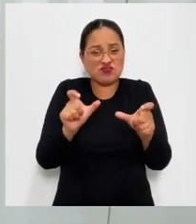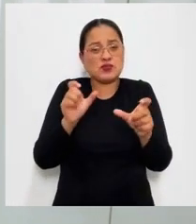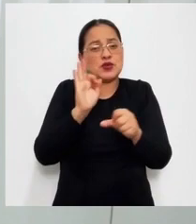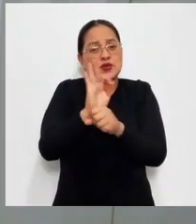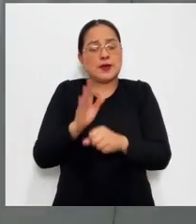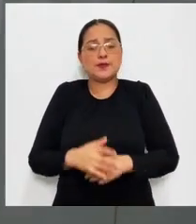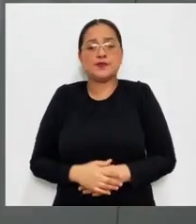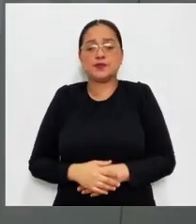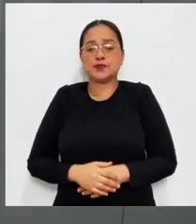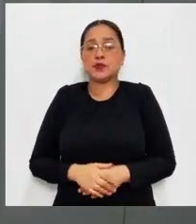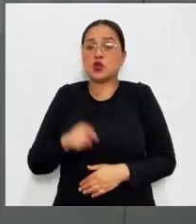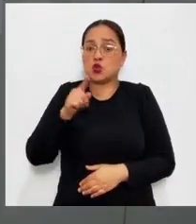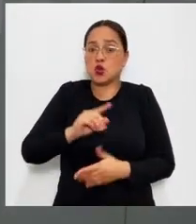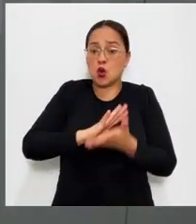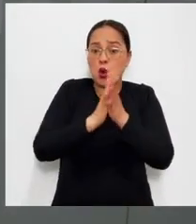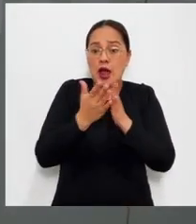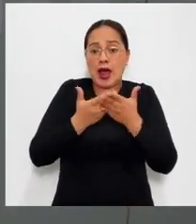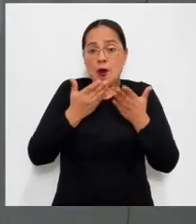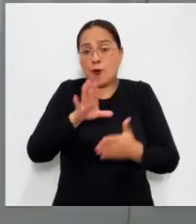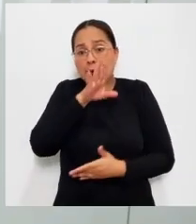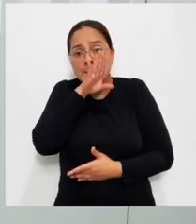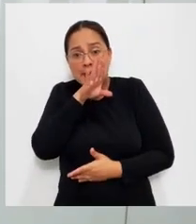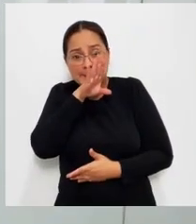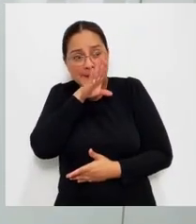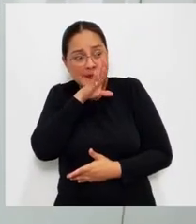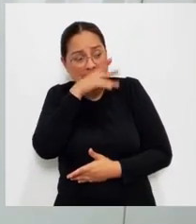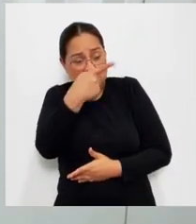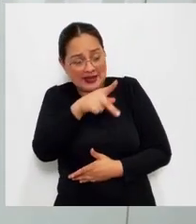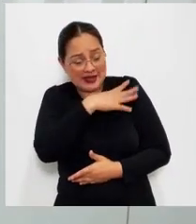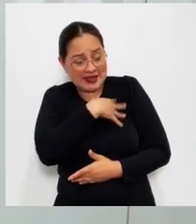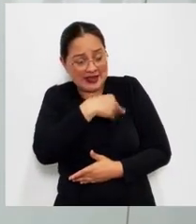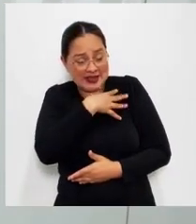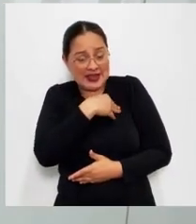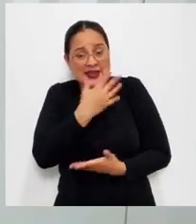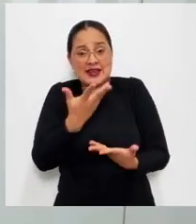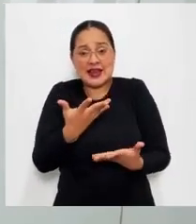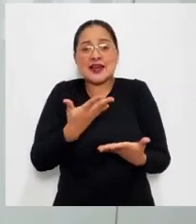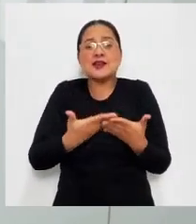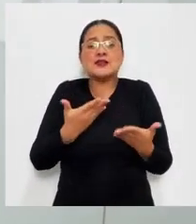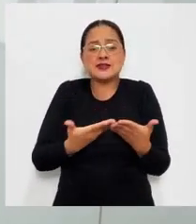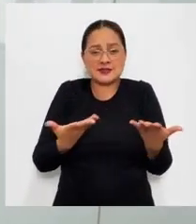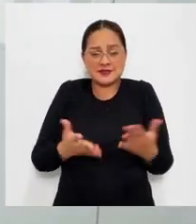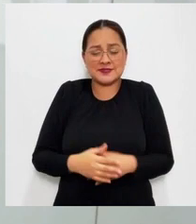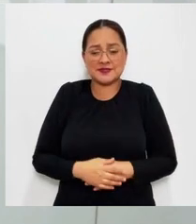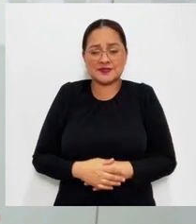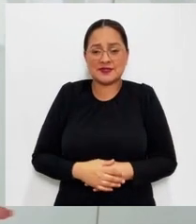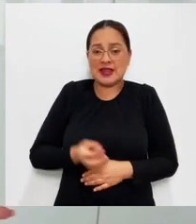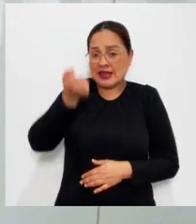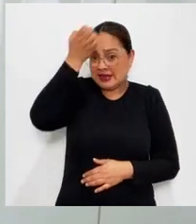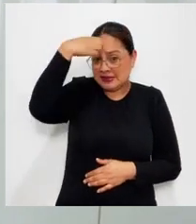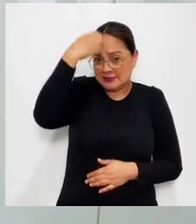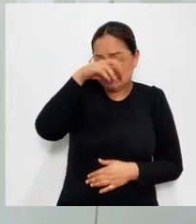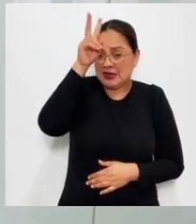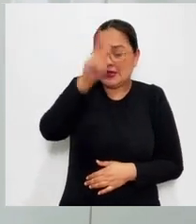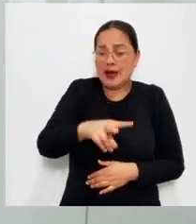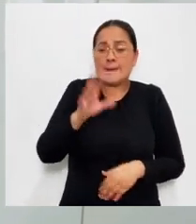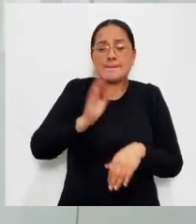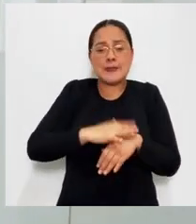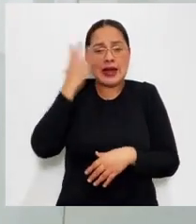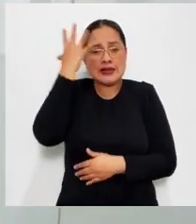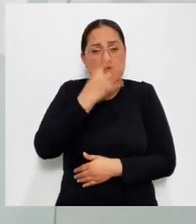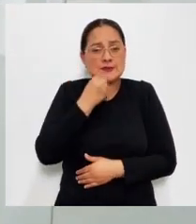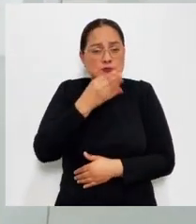pública. ¿Cómo te ha cambiado la vida ser madre? Híjole, ha sido lo más maravilloso que me